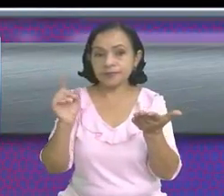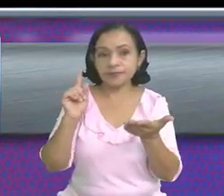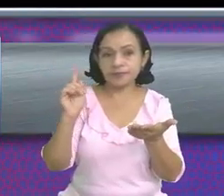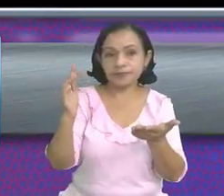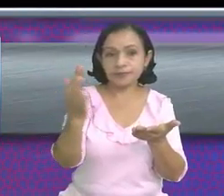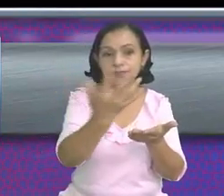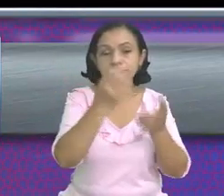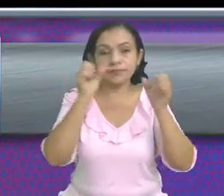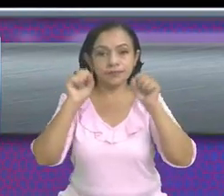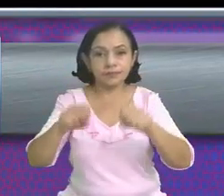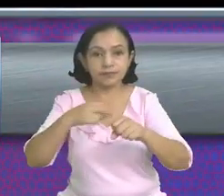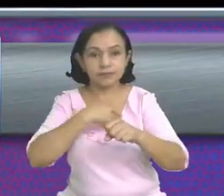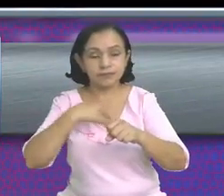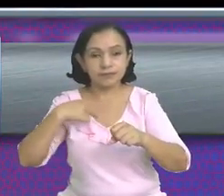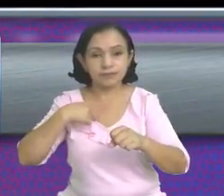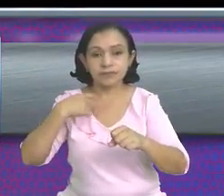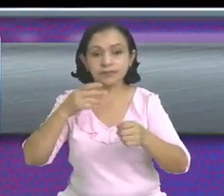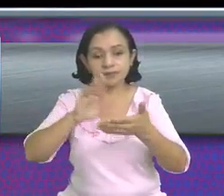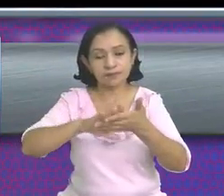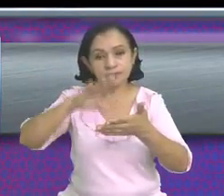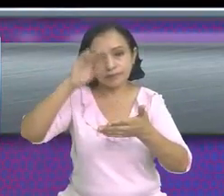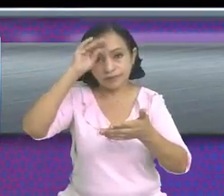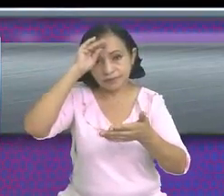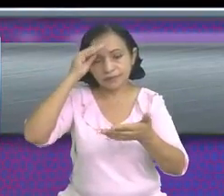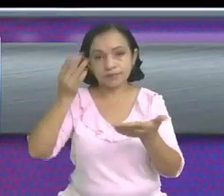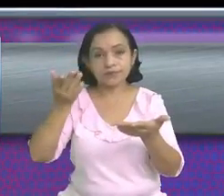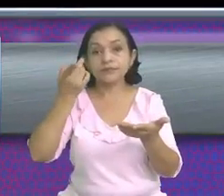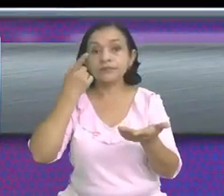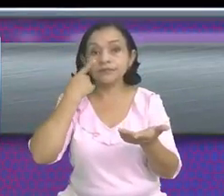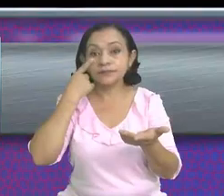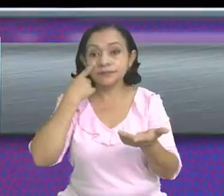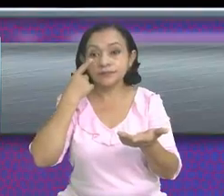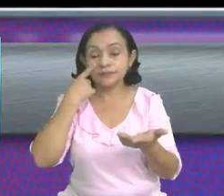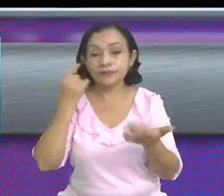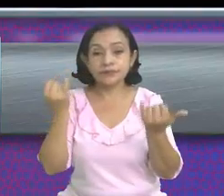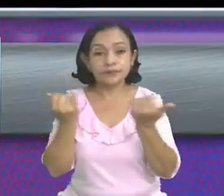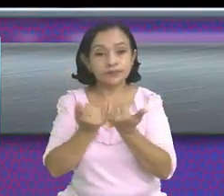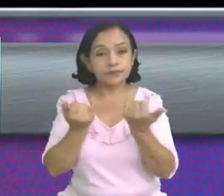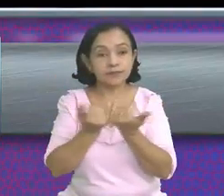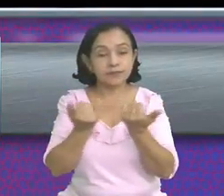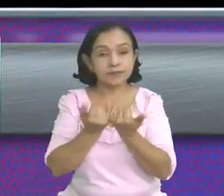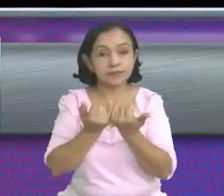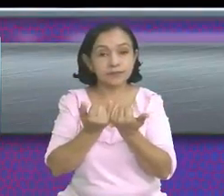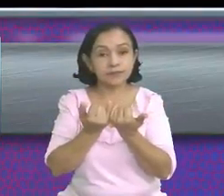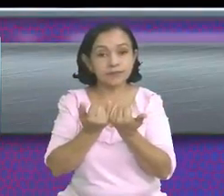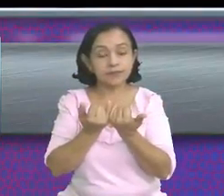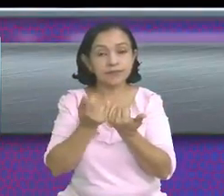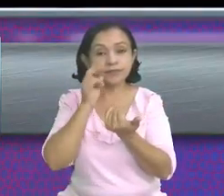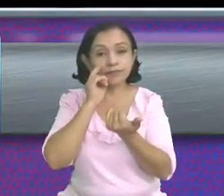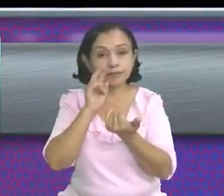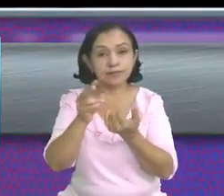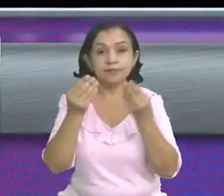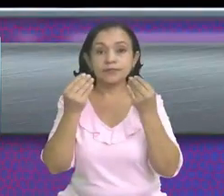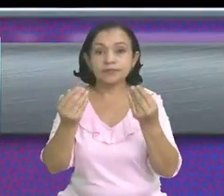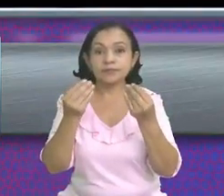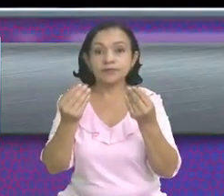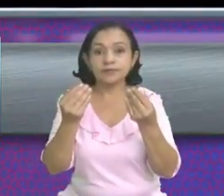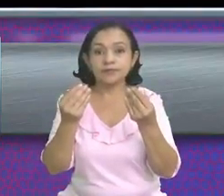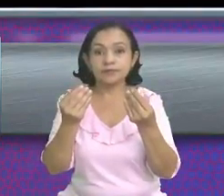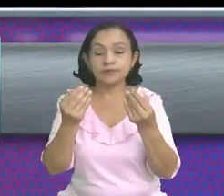que acostumbraste, fuera de todo lo que aprendiste. Entonces, ojo con eso. También en los muchachos hay que observar mucho